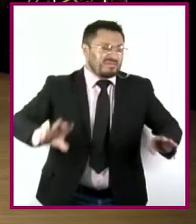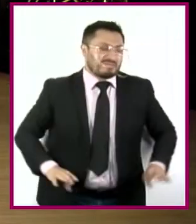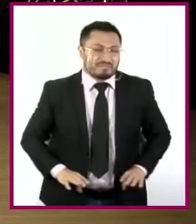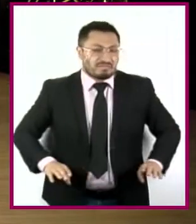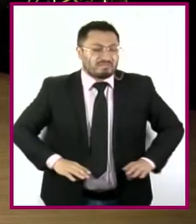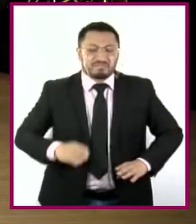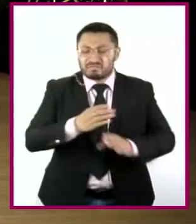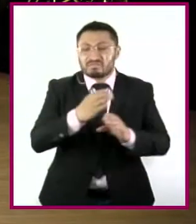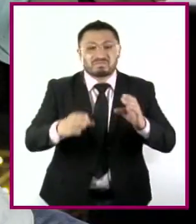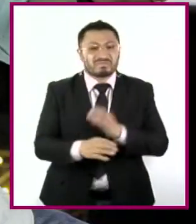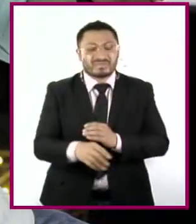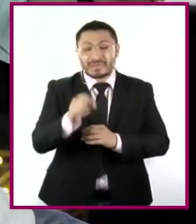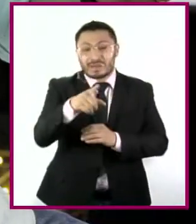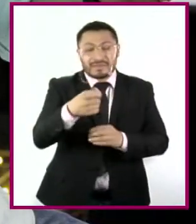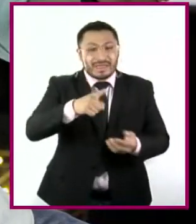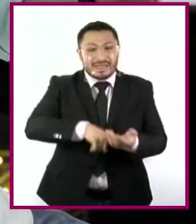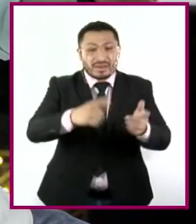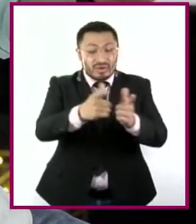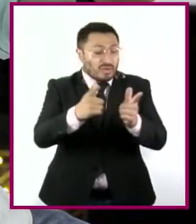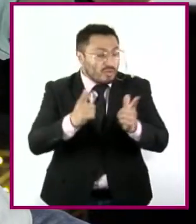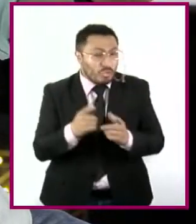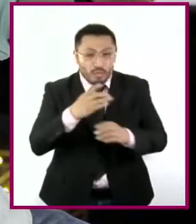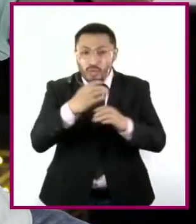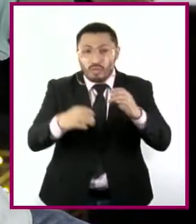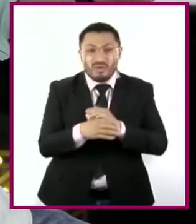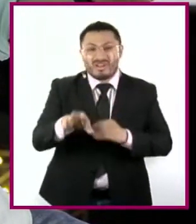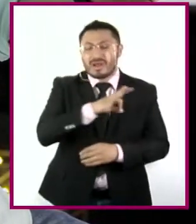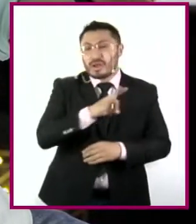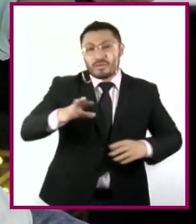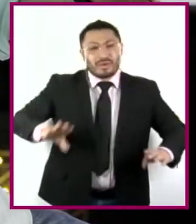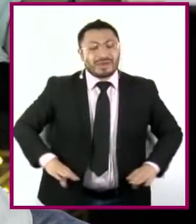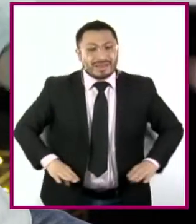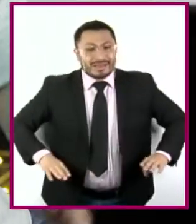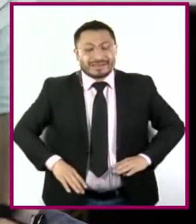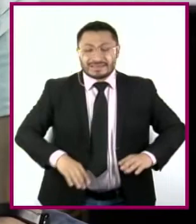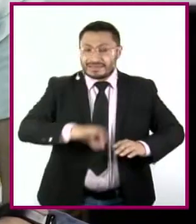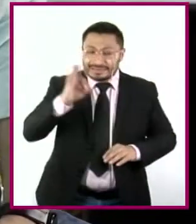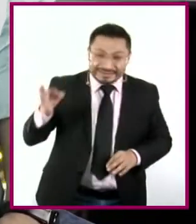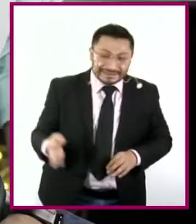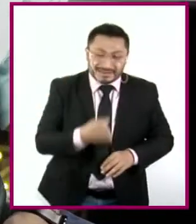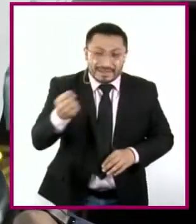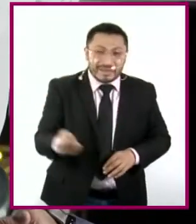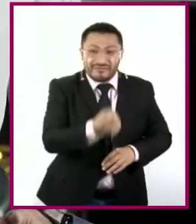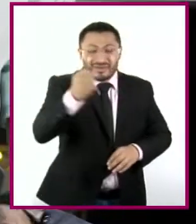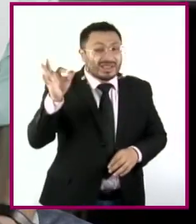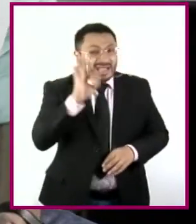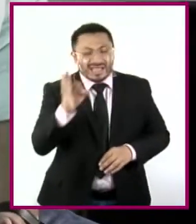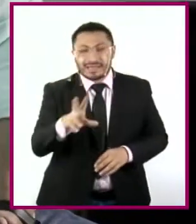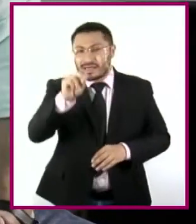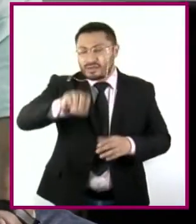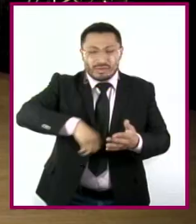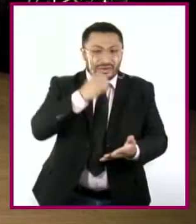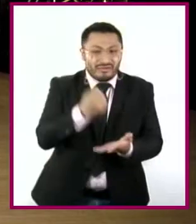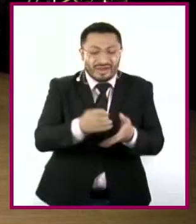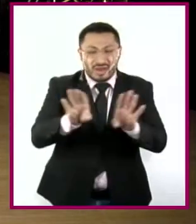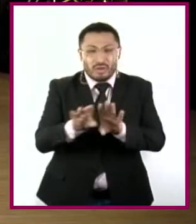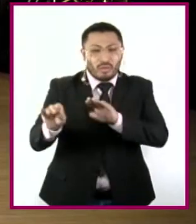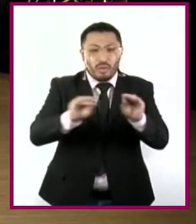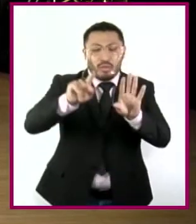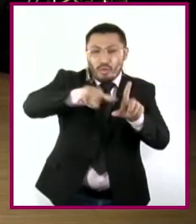un grupo, que en general pueden tener más elementos, posiblemente infinitos, y no necesariamente formado por